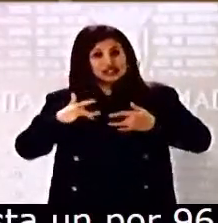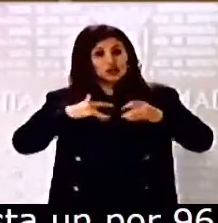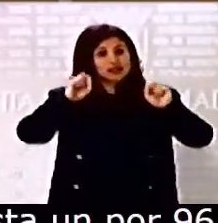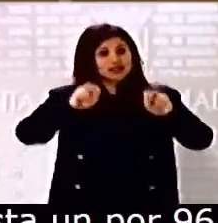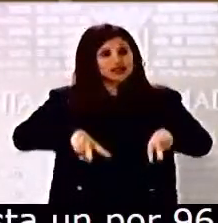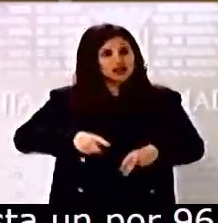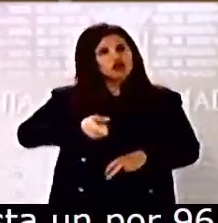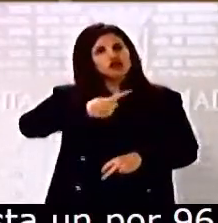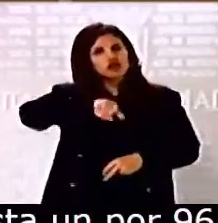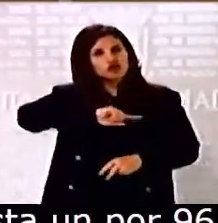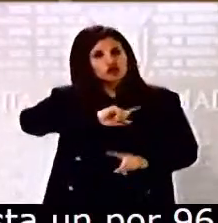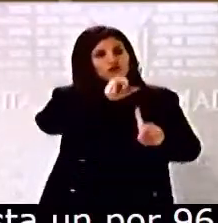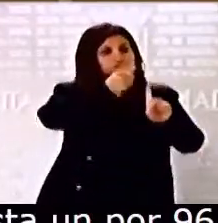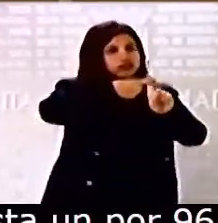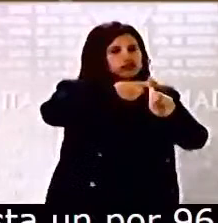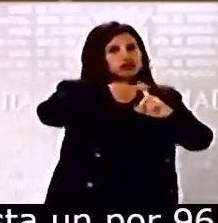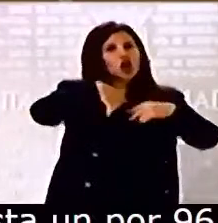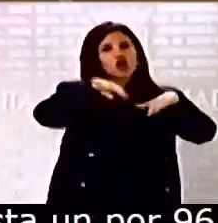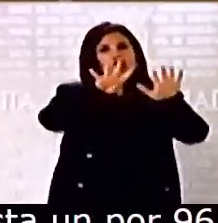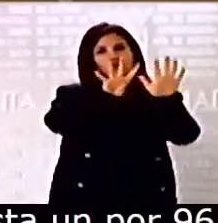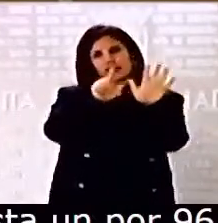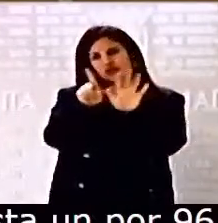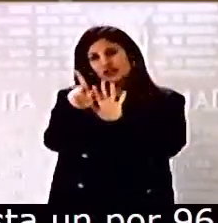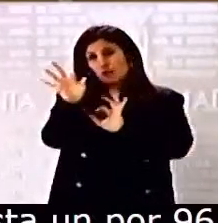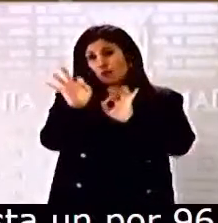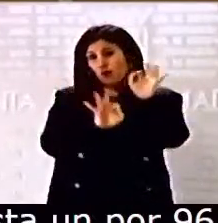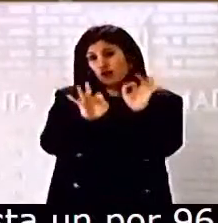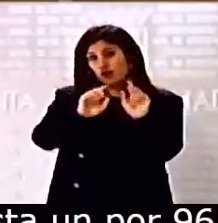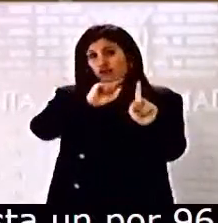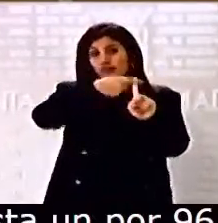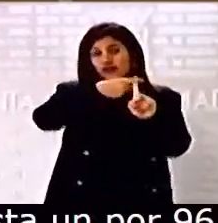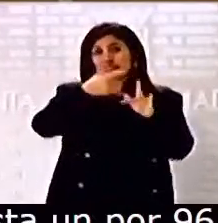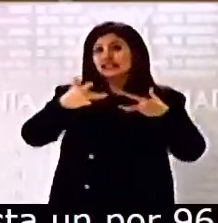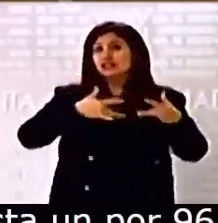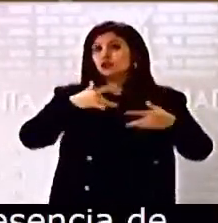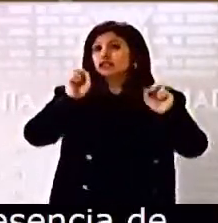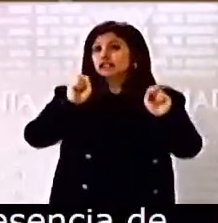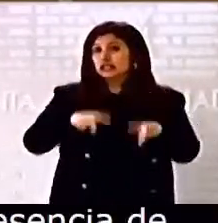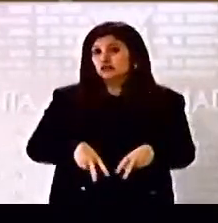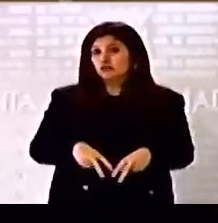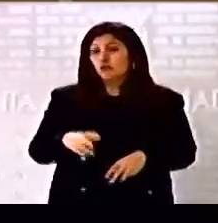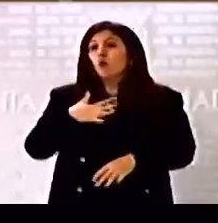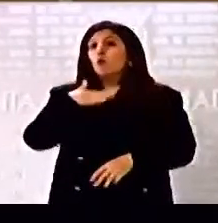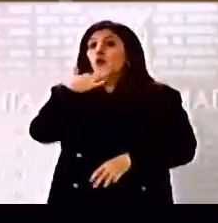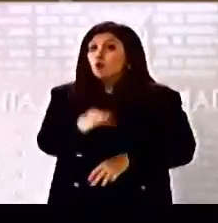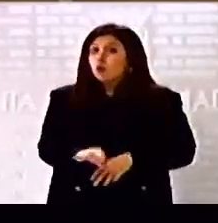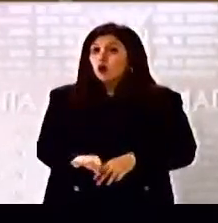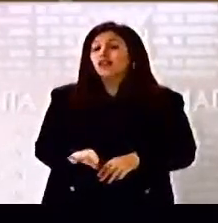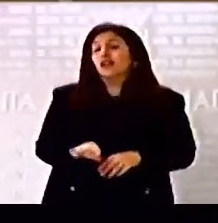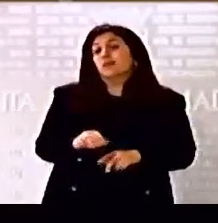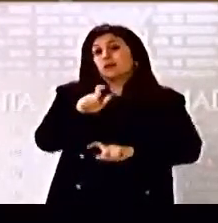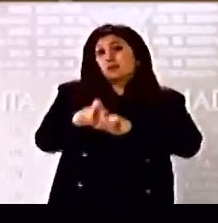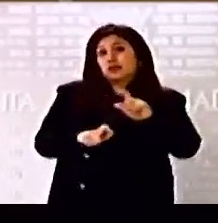precoz, sin presencia de síntomas. Puede que nos suba la incidencia,